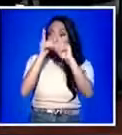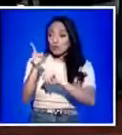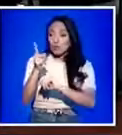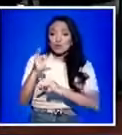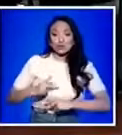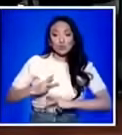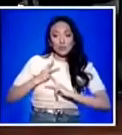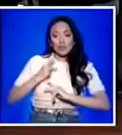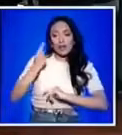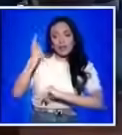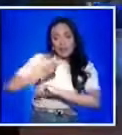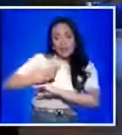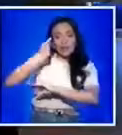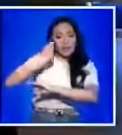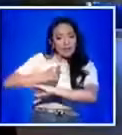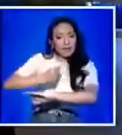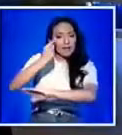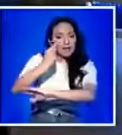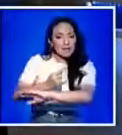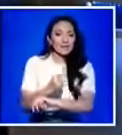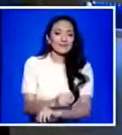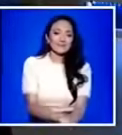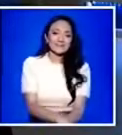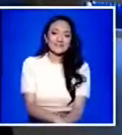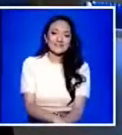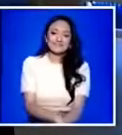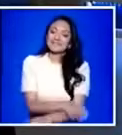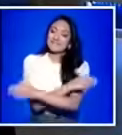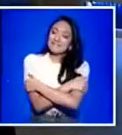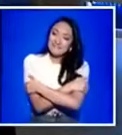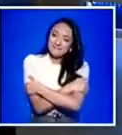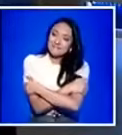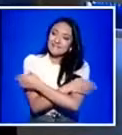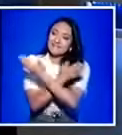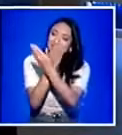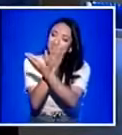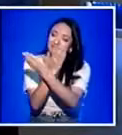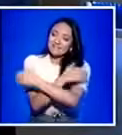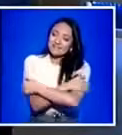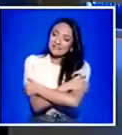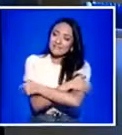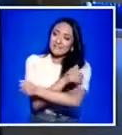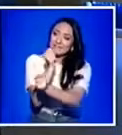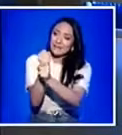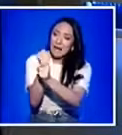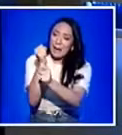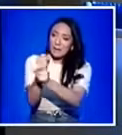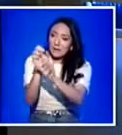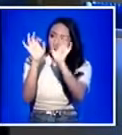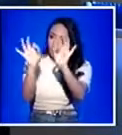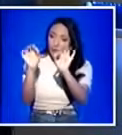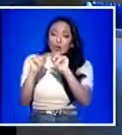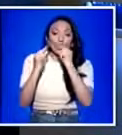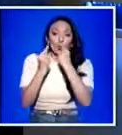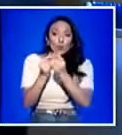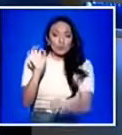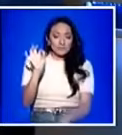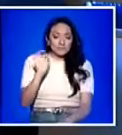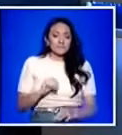día. Un fuerte abrazo y felicitaciones por ese gran trabajo al grupo de Edad de Oro. Son las